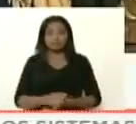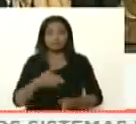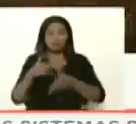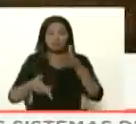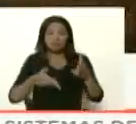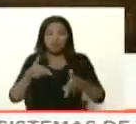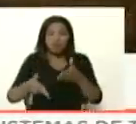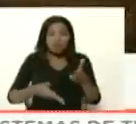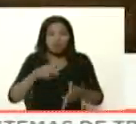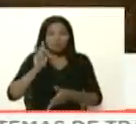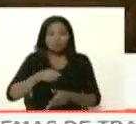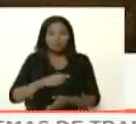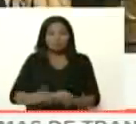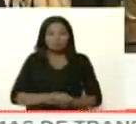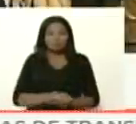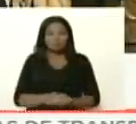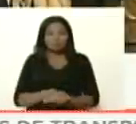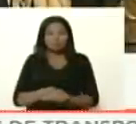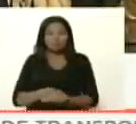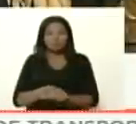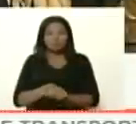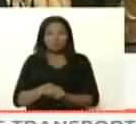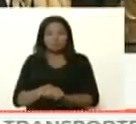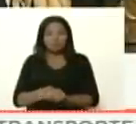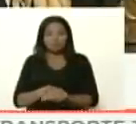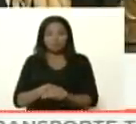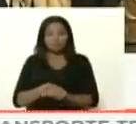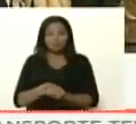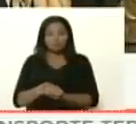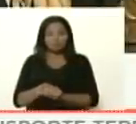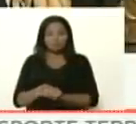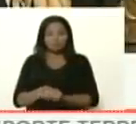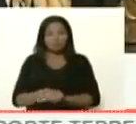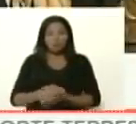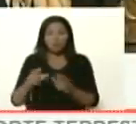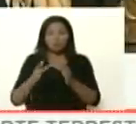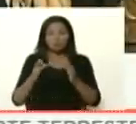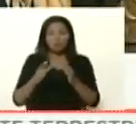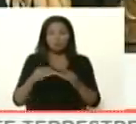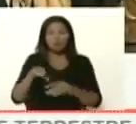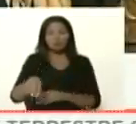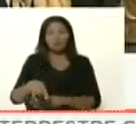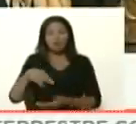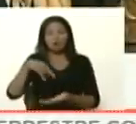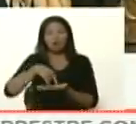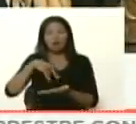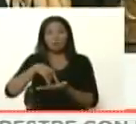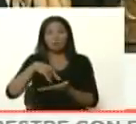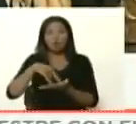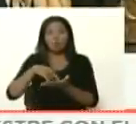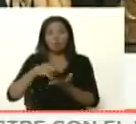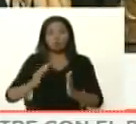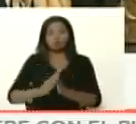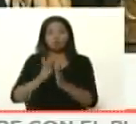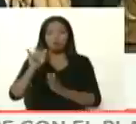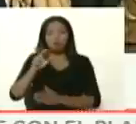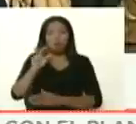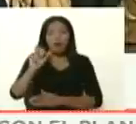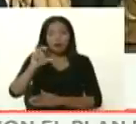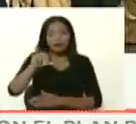el ferrocarrilero. En el ferrocarrilero vamos a dar un pase al Estado Carabobo, allá en San Joaquín, parroquia